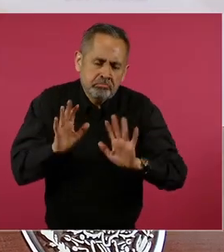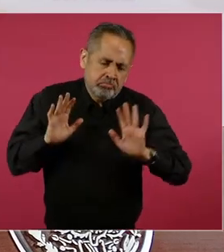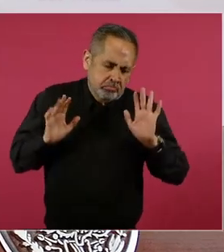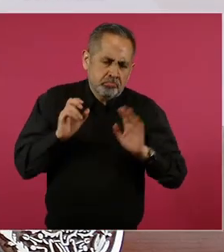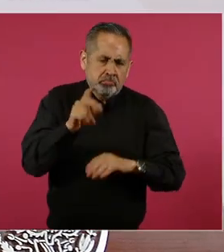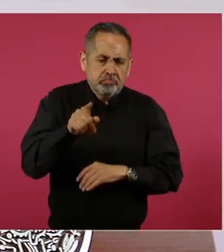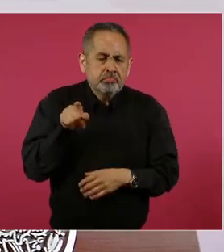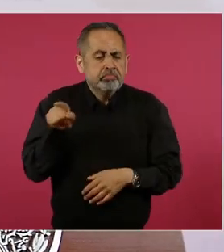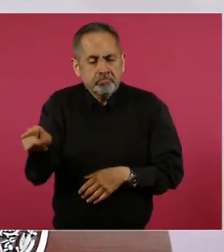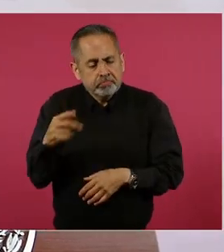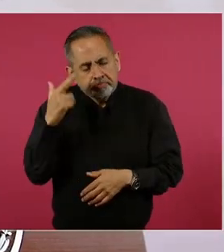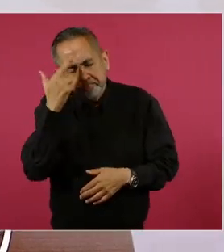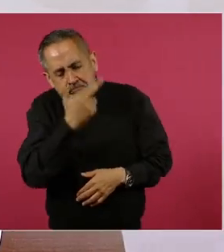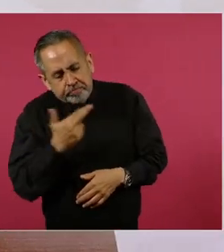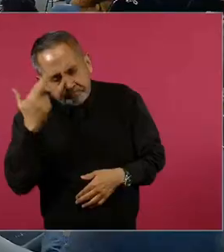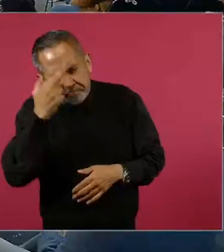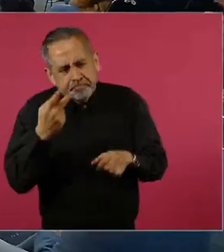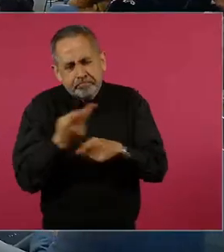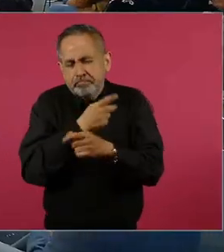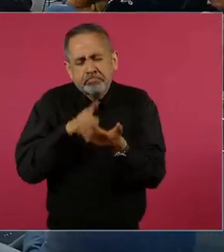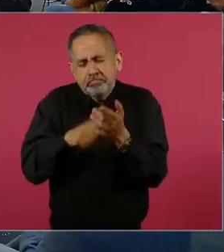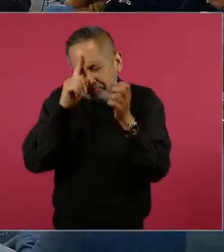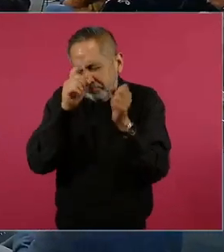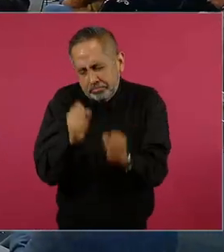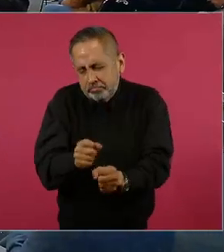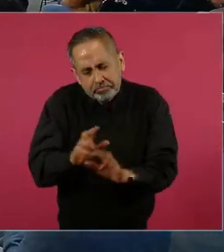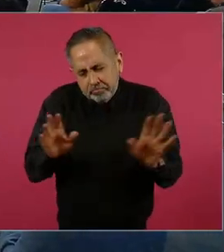a revisar el caso,